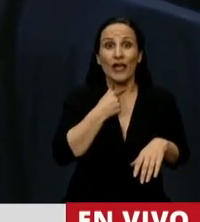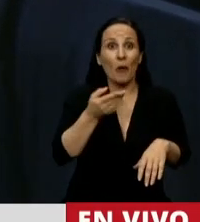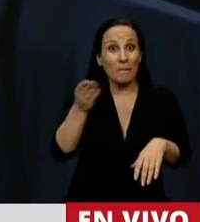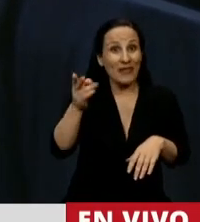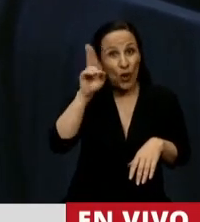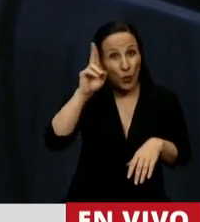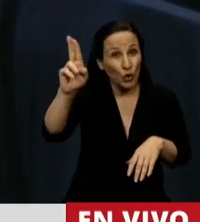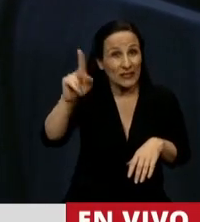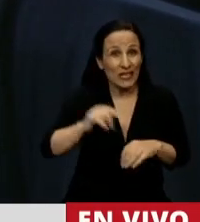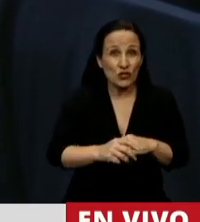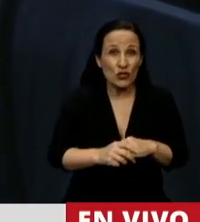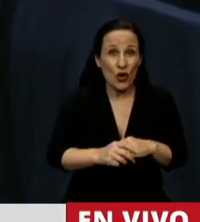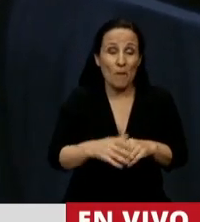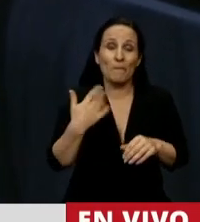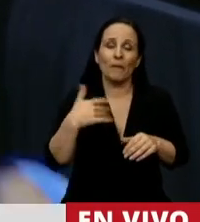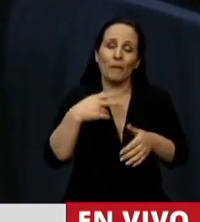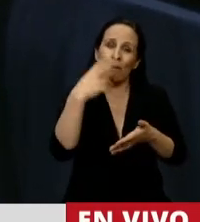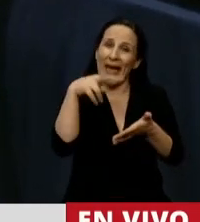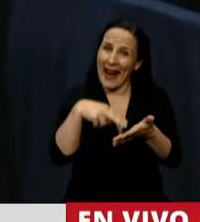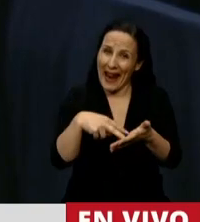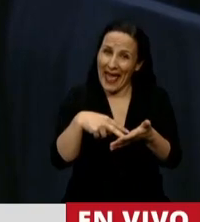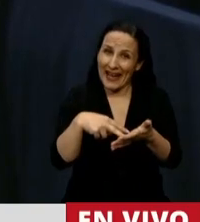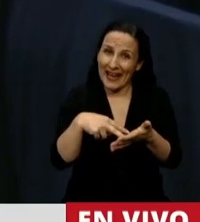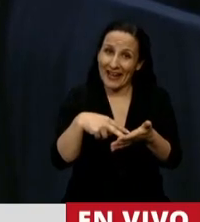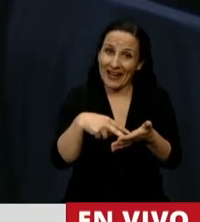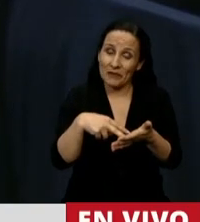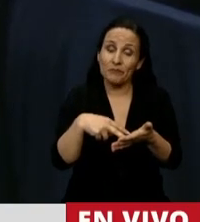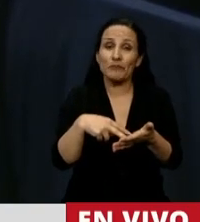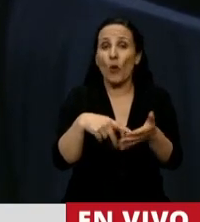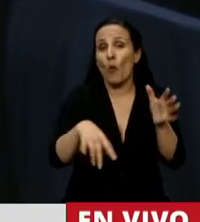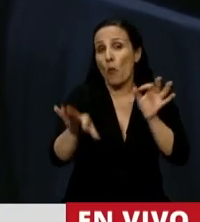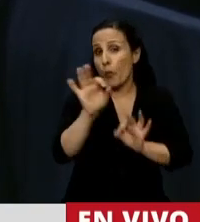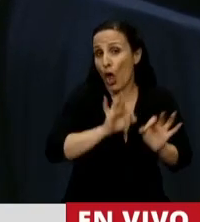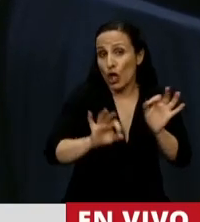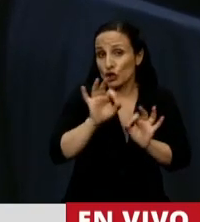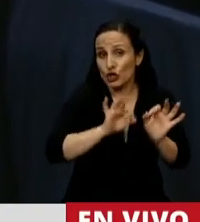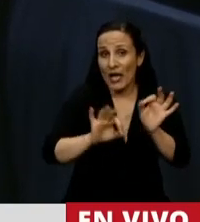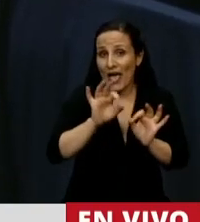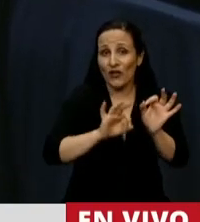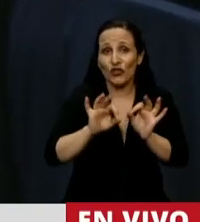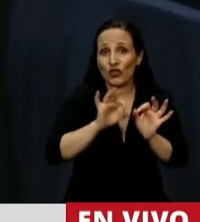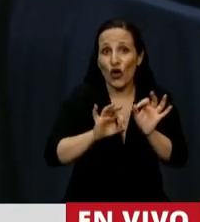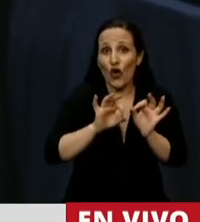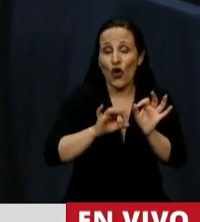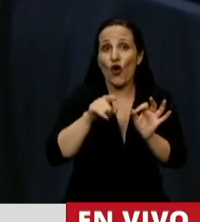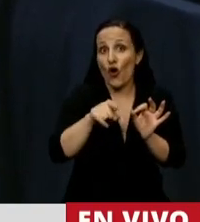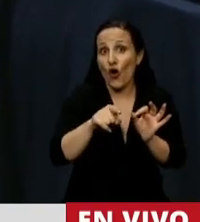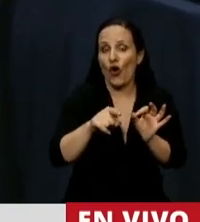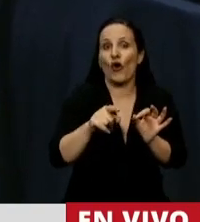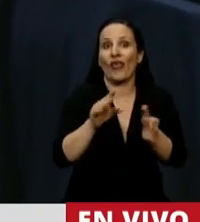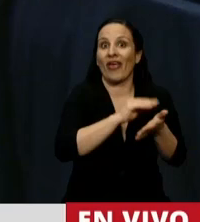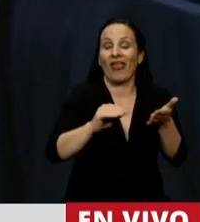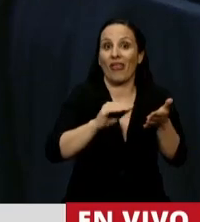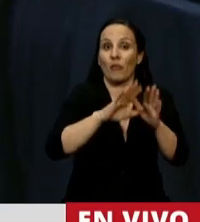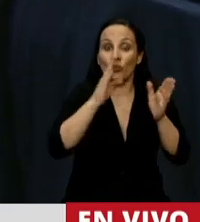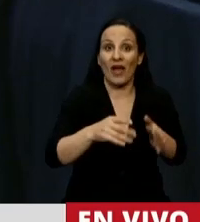autorización para leer un proyecto emitido por la Cámara de Diputados